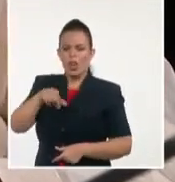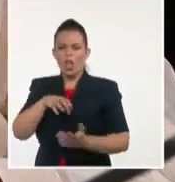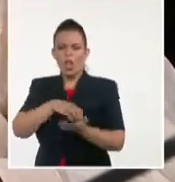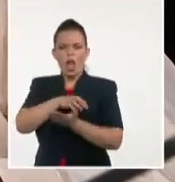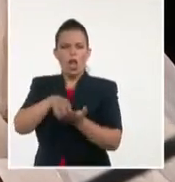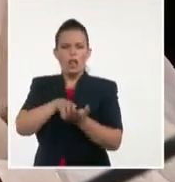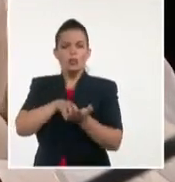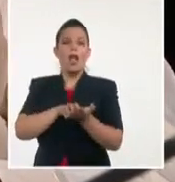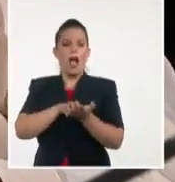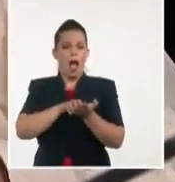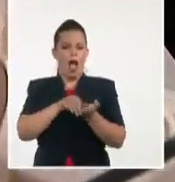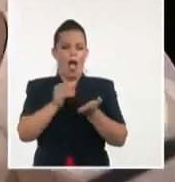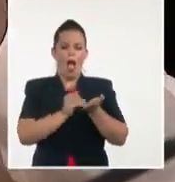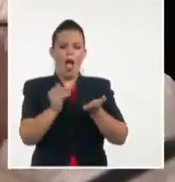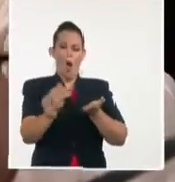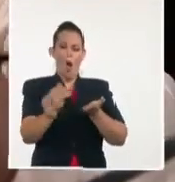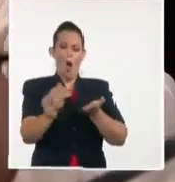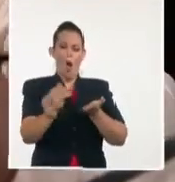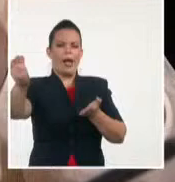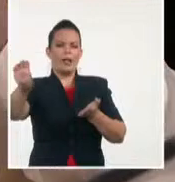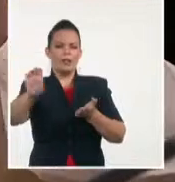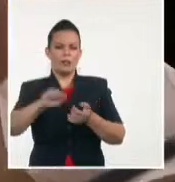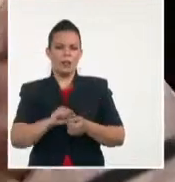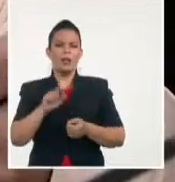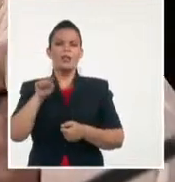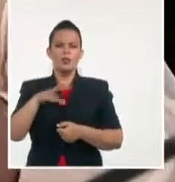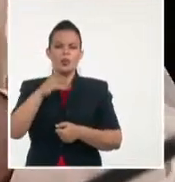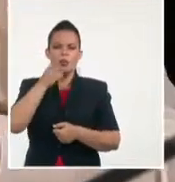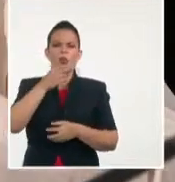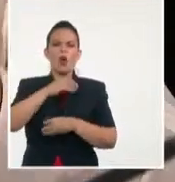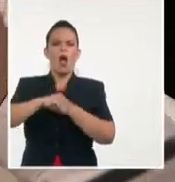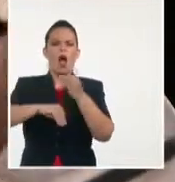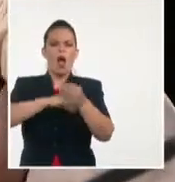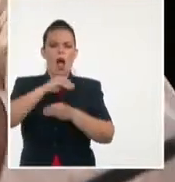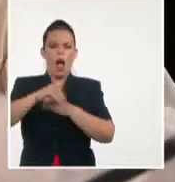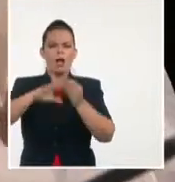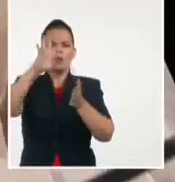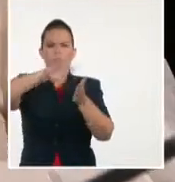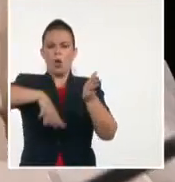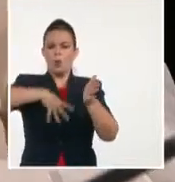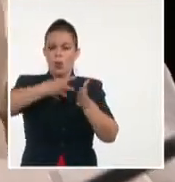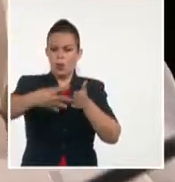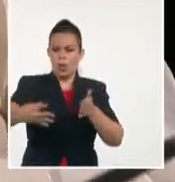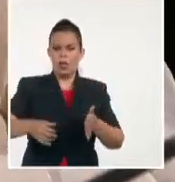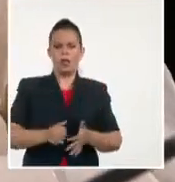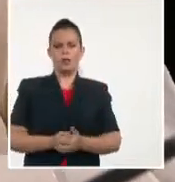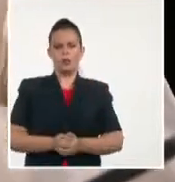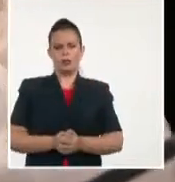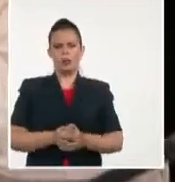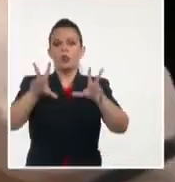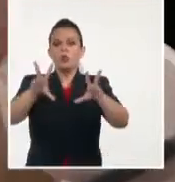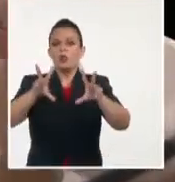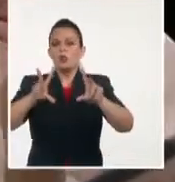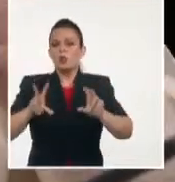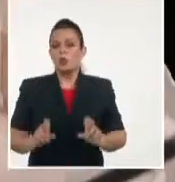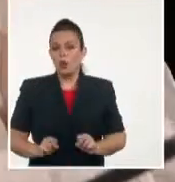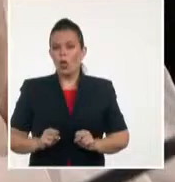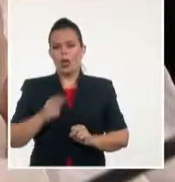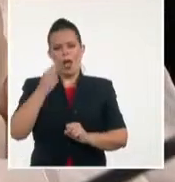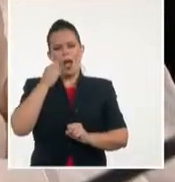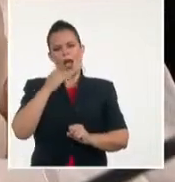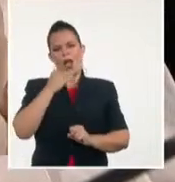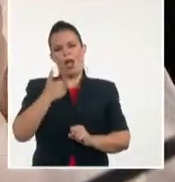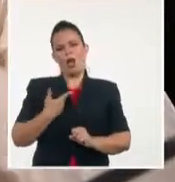y eso permitió hacer nuevas corridas, hacer nuevos análisis y hacer nuevos pronósticos para su trayectoria por el